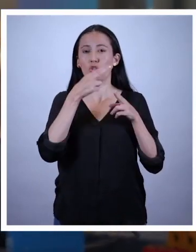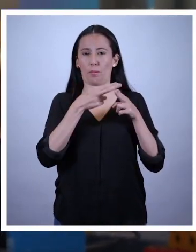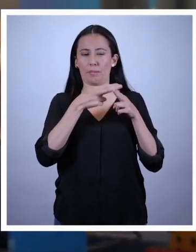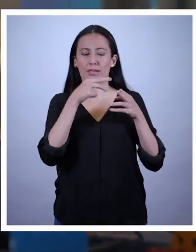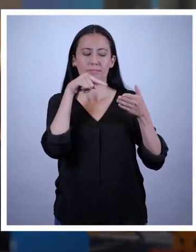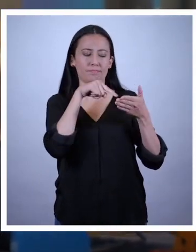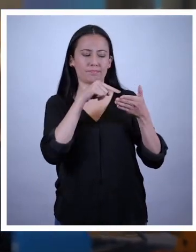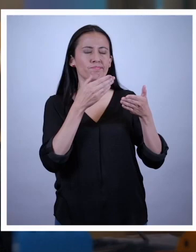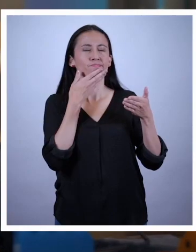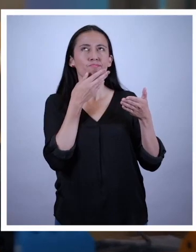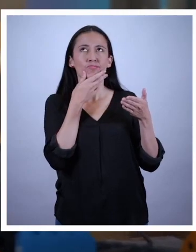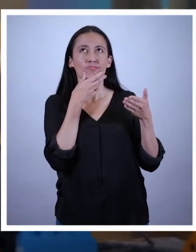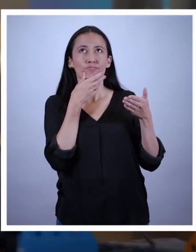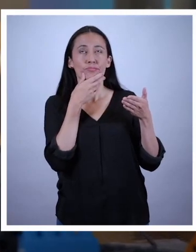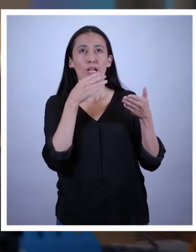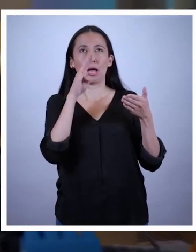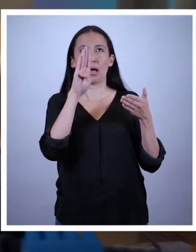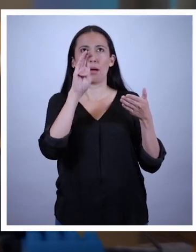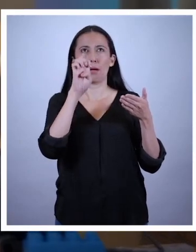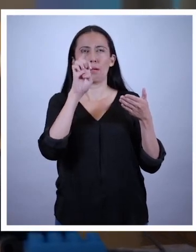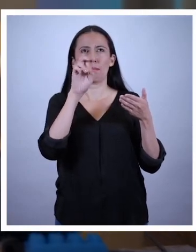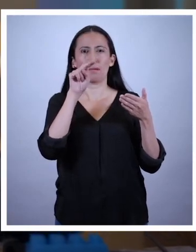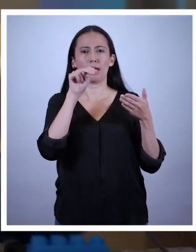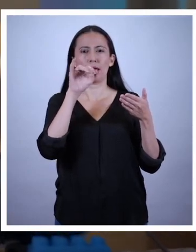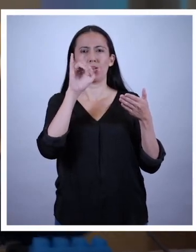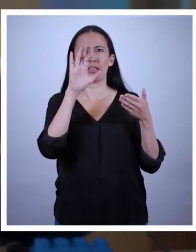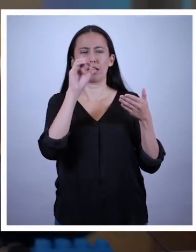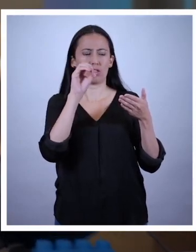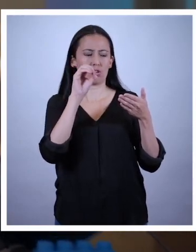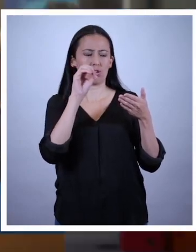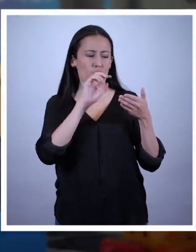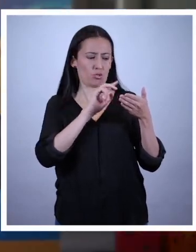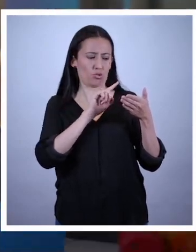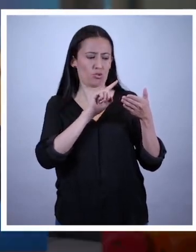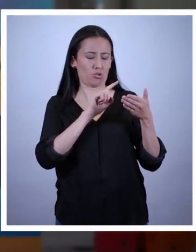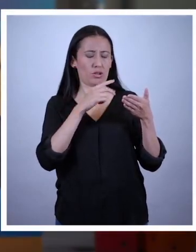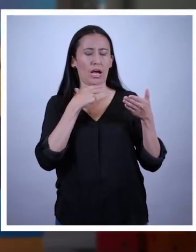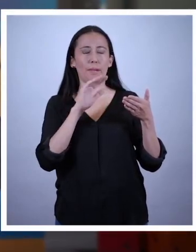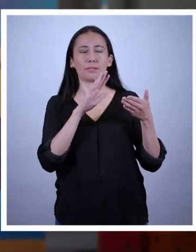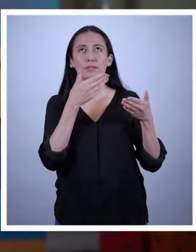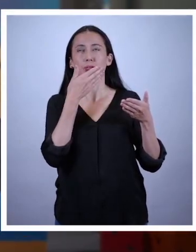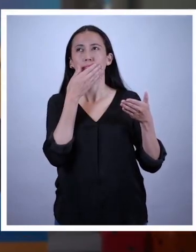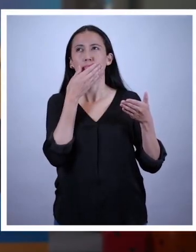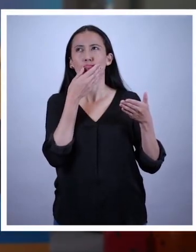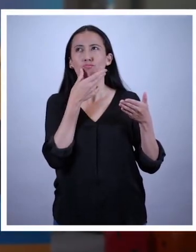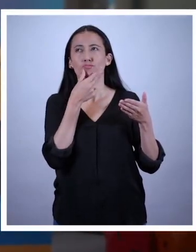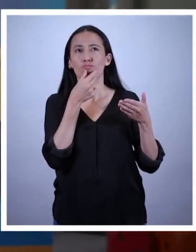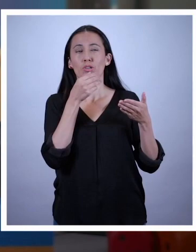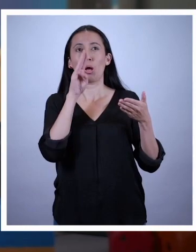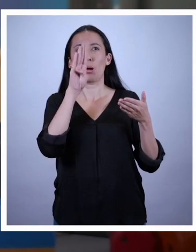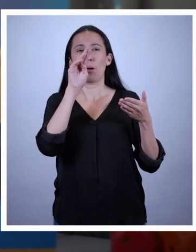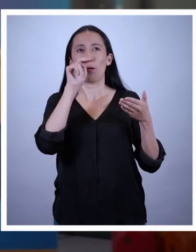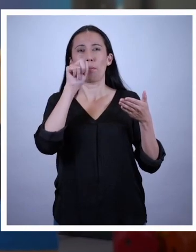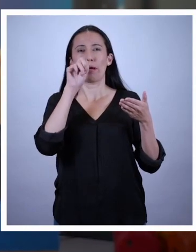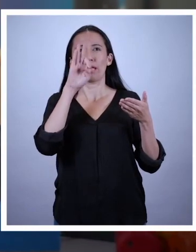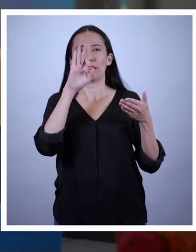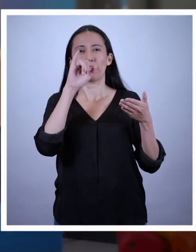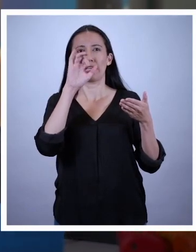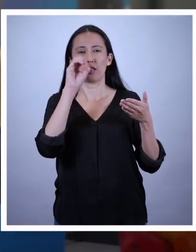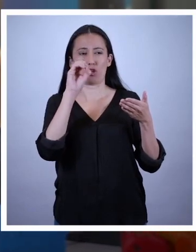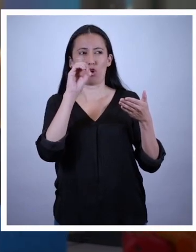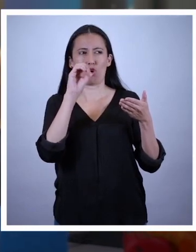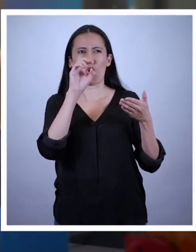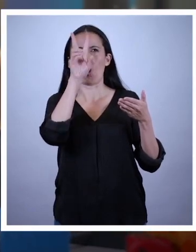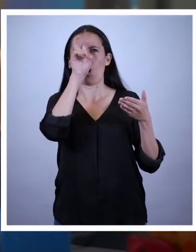A este conejito vamos a ponerle un nombre. Le voy a poner Benito M. No. Bueno, ya, mejor le